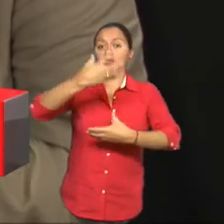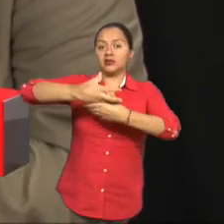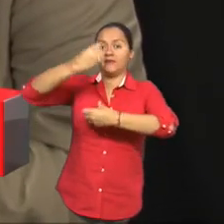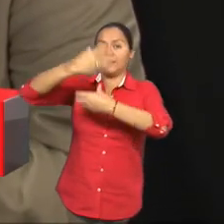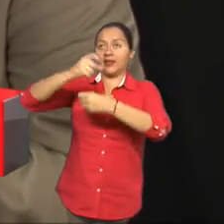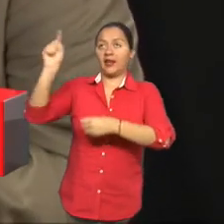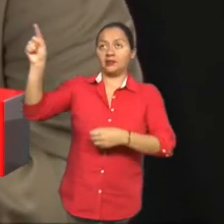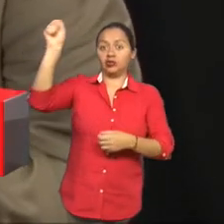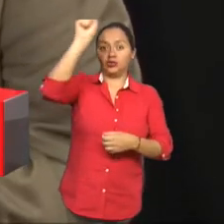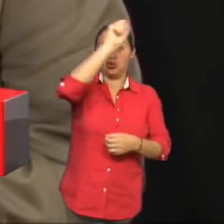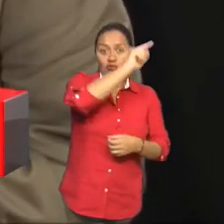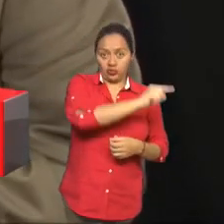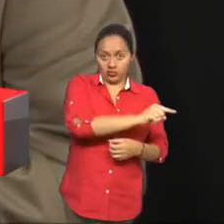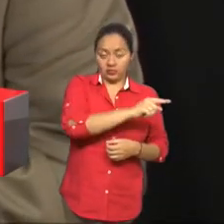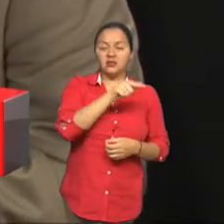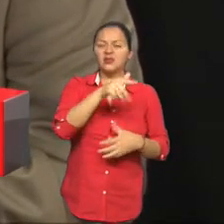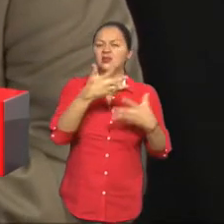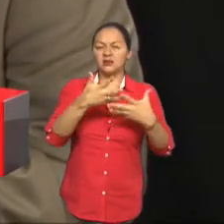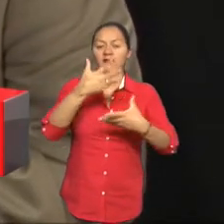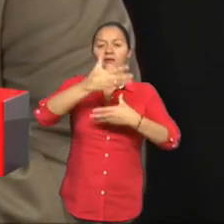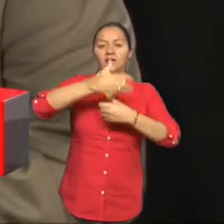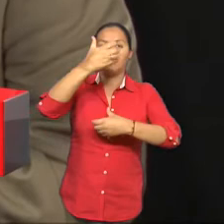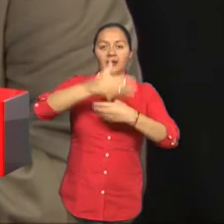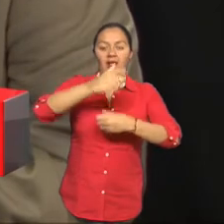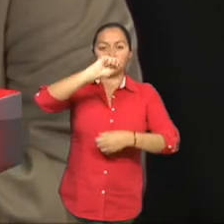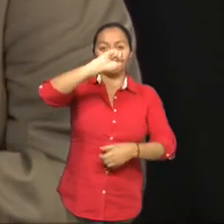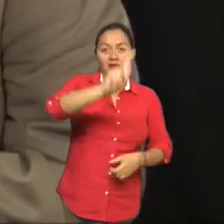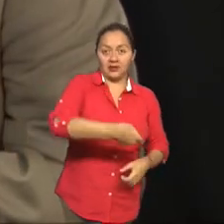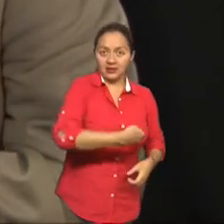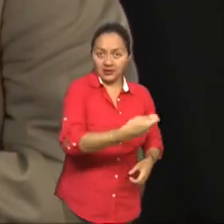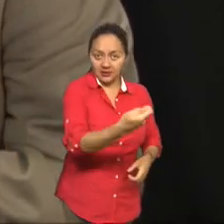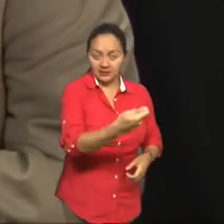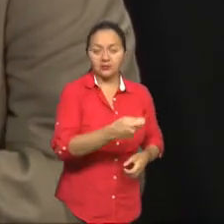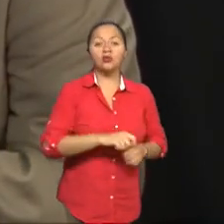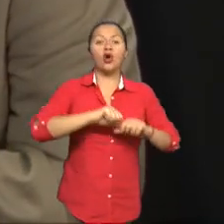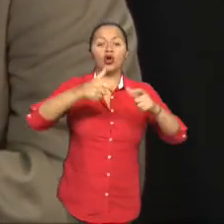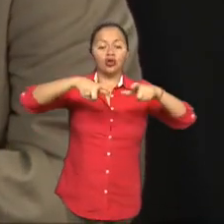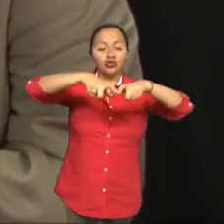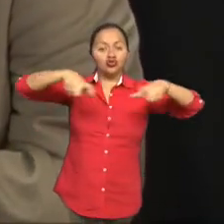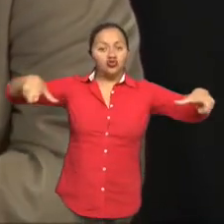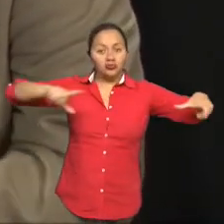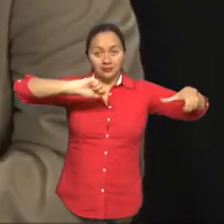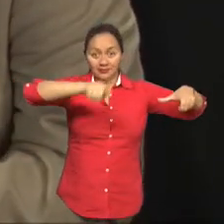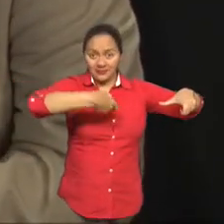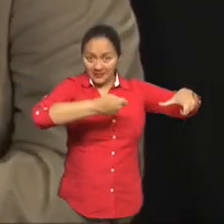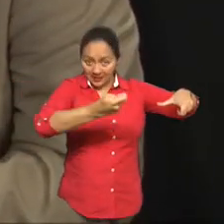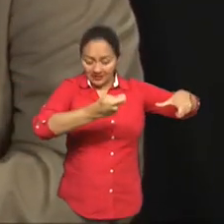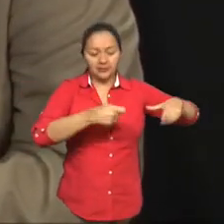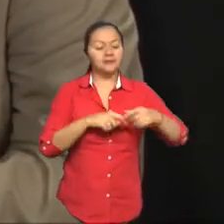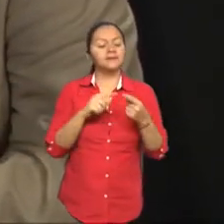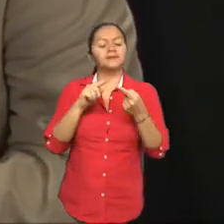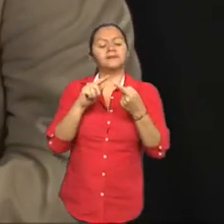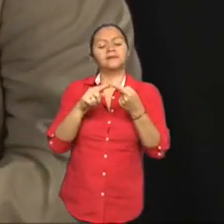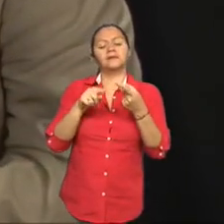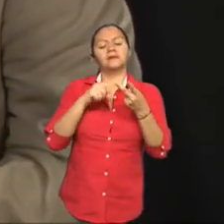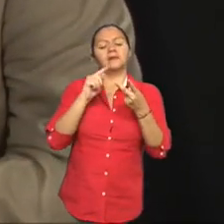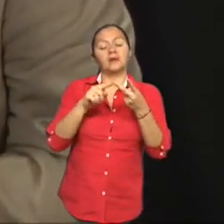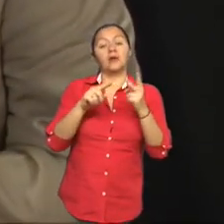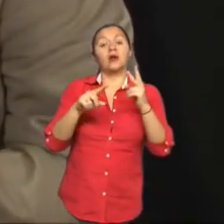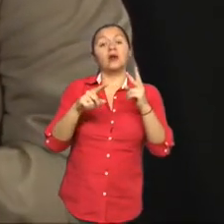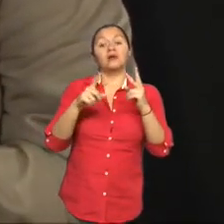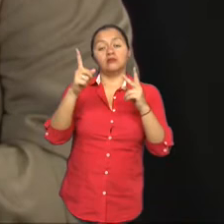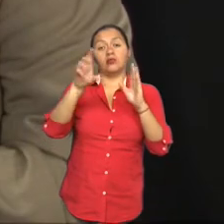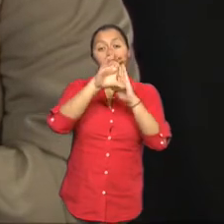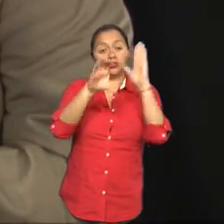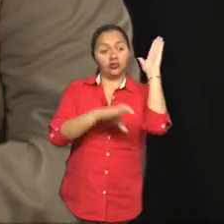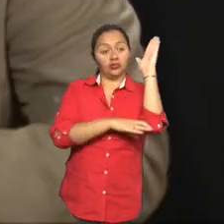como son la Federación Internacional de Tenis de Campo y Tenis de Mesa. Según la Constitución Internacional,